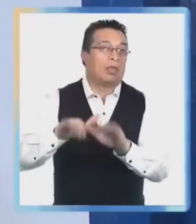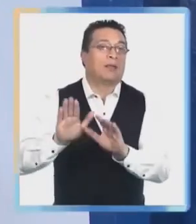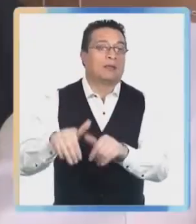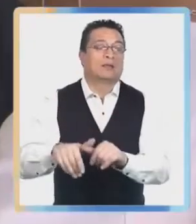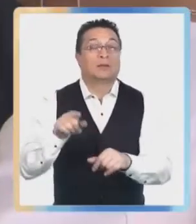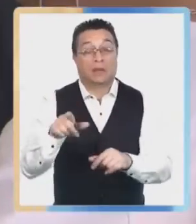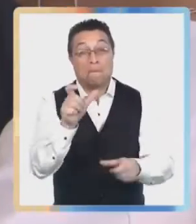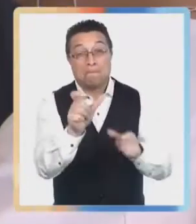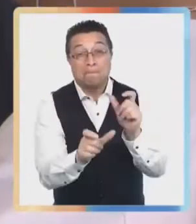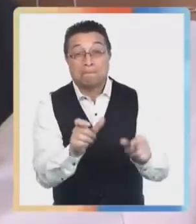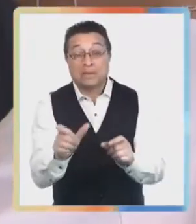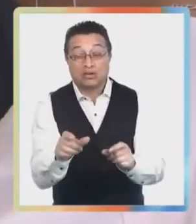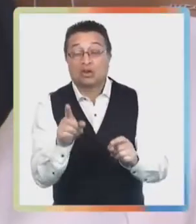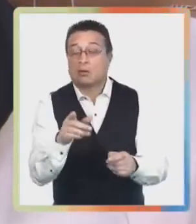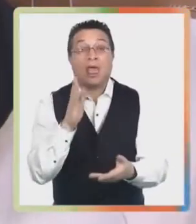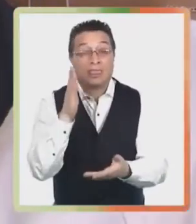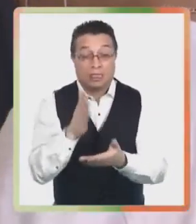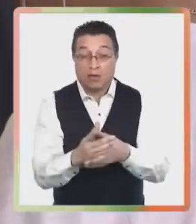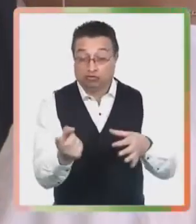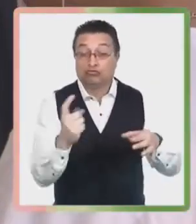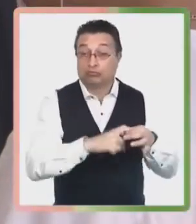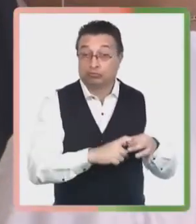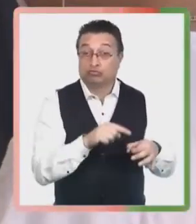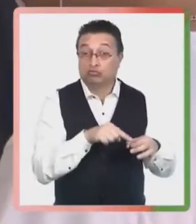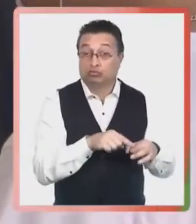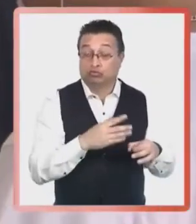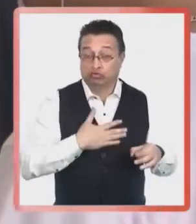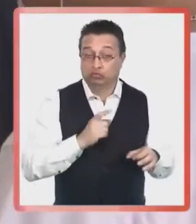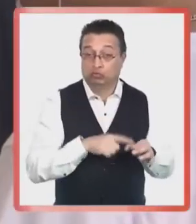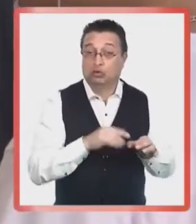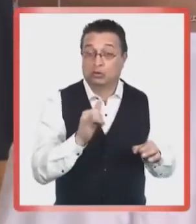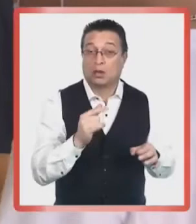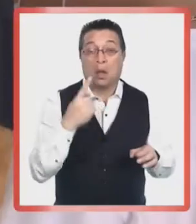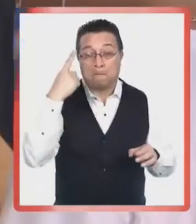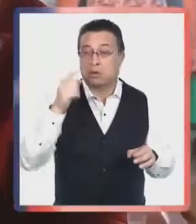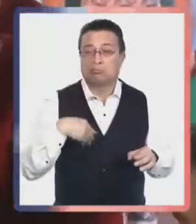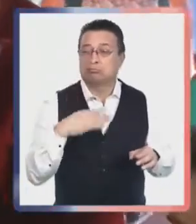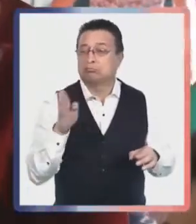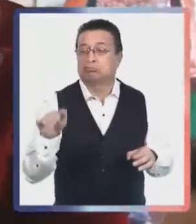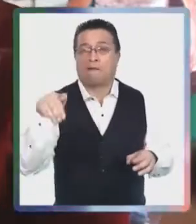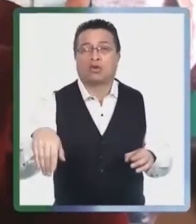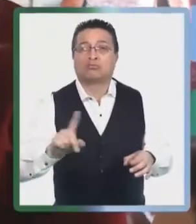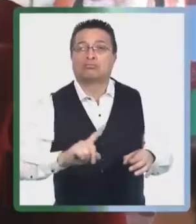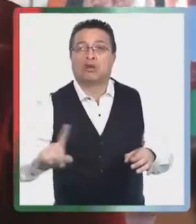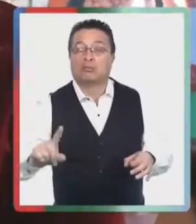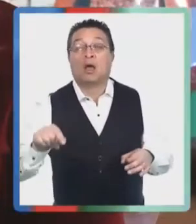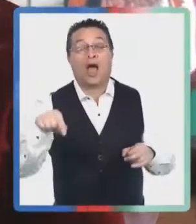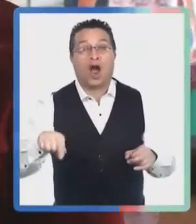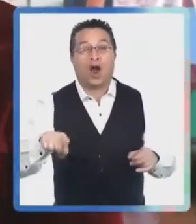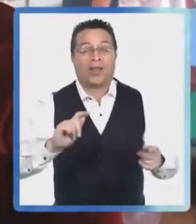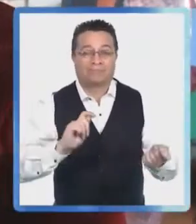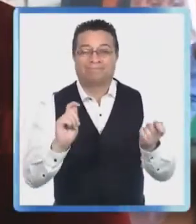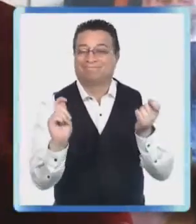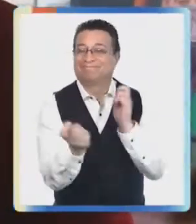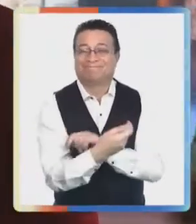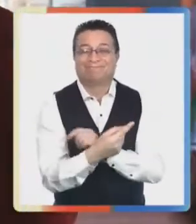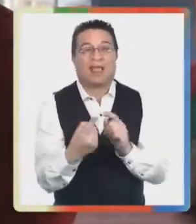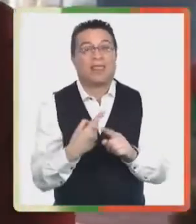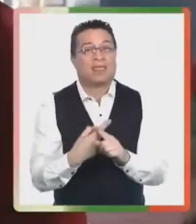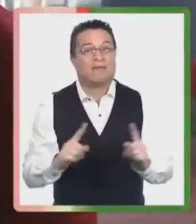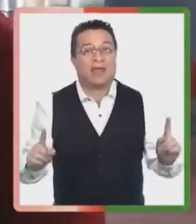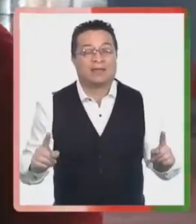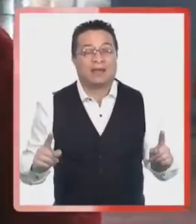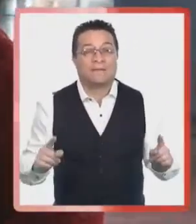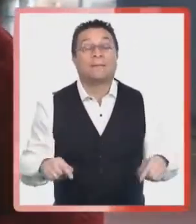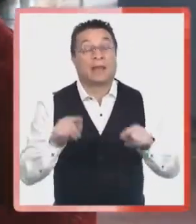la persona estuviese inscrita en el padrón electoral, no terminaban sufragando. Ahora vamos a tener una fórmula completamente distinta